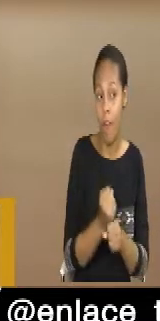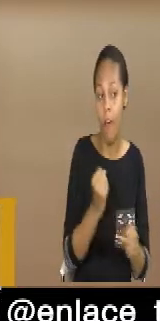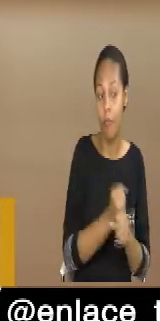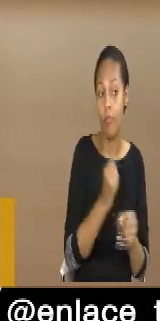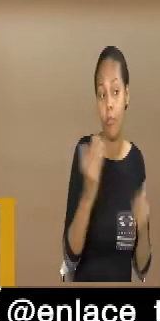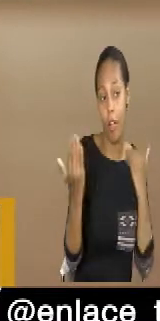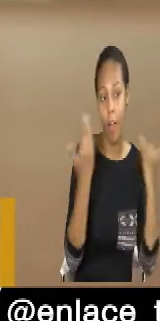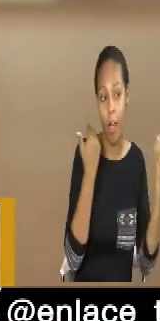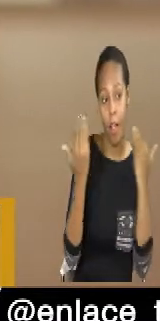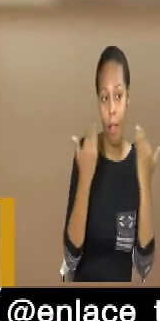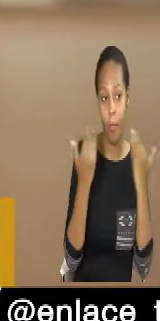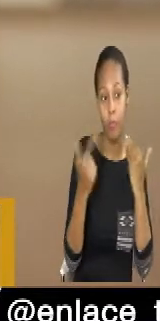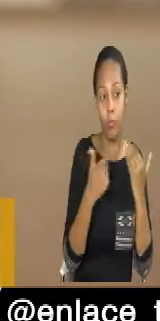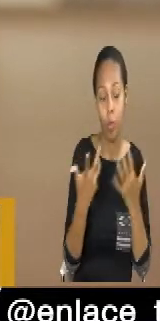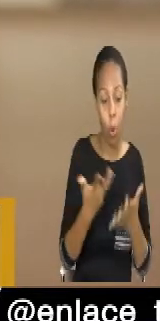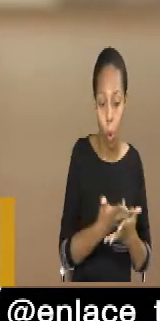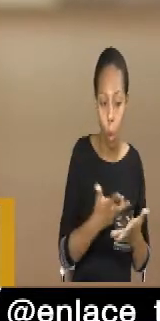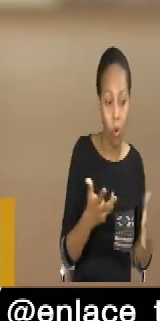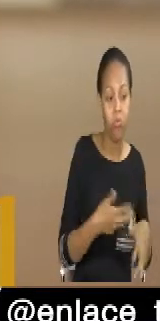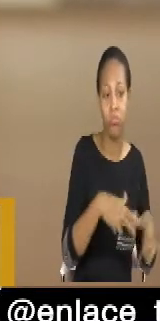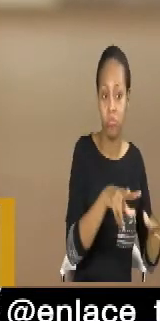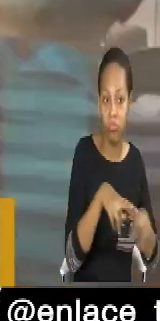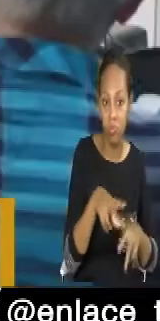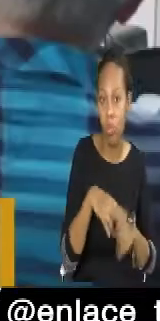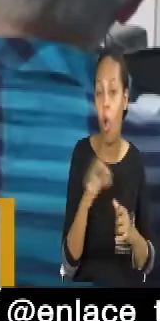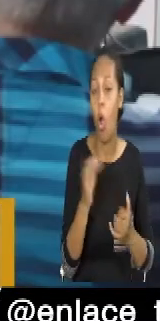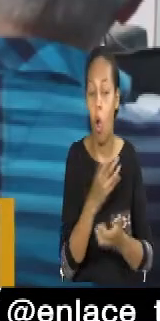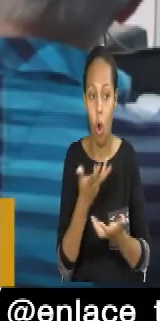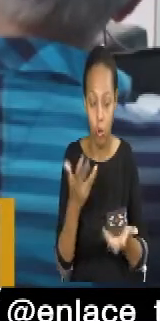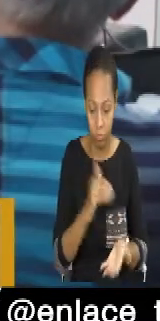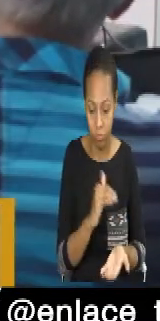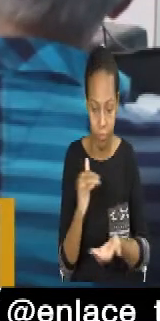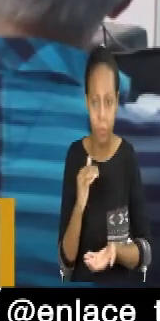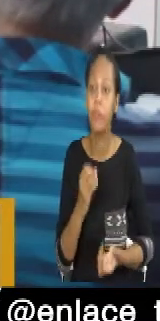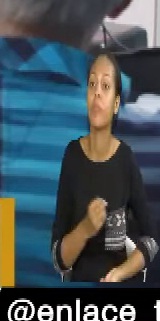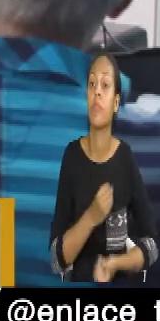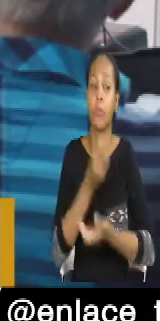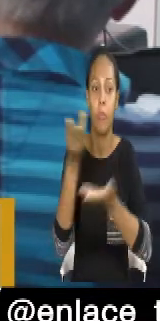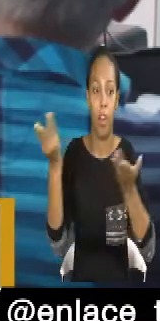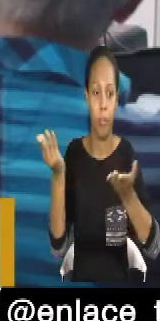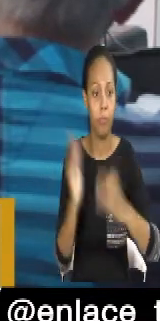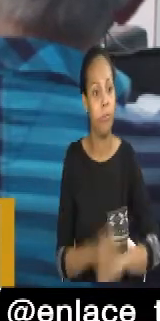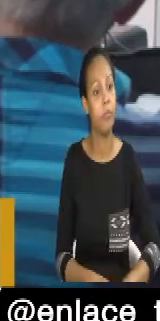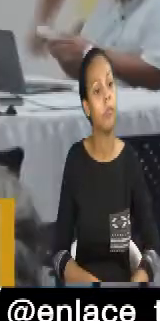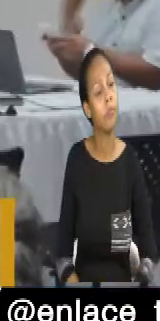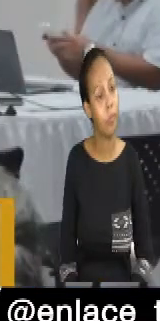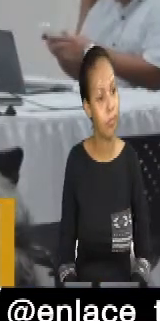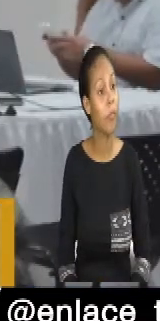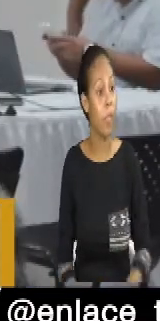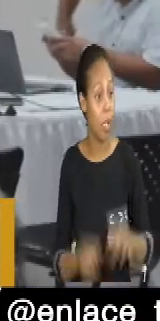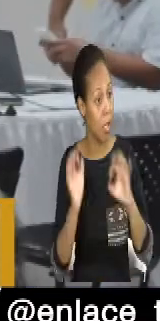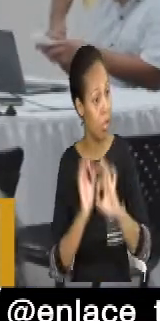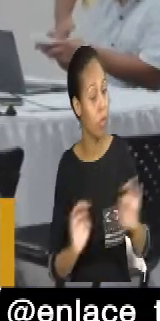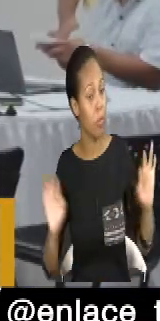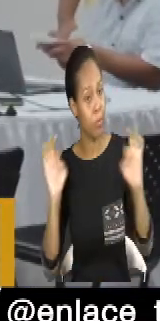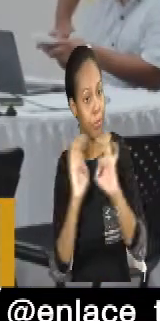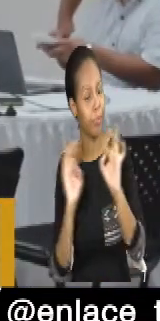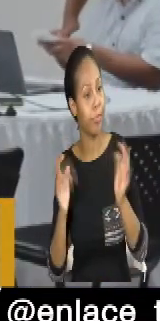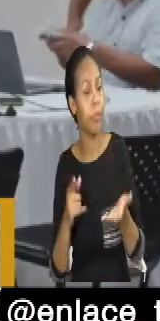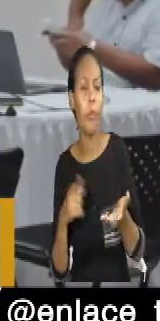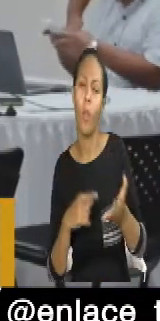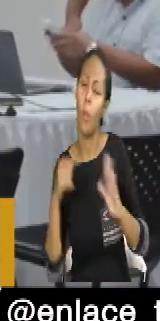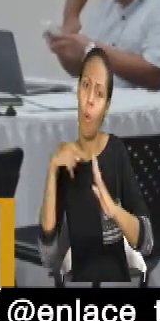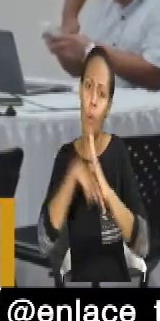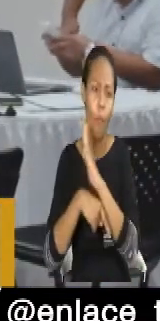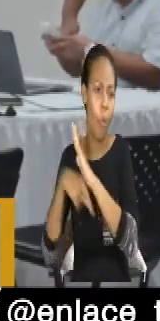ya para sacar los productos que nosotros mismos procesamos. Beneficiarios aseguran que este es un espacio propicio para ahondar en temas que tienen que ver